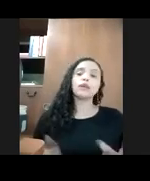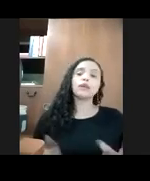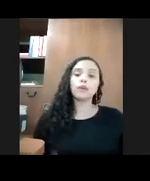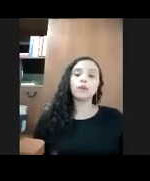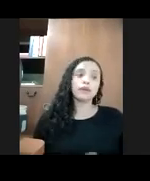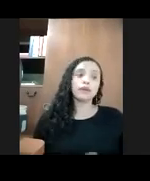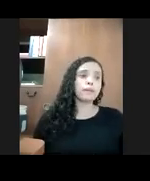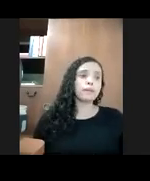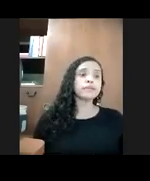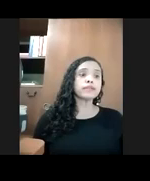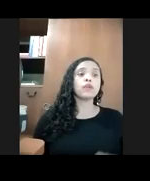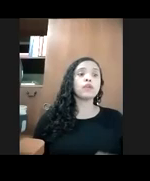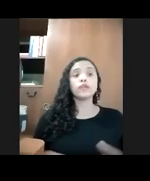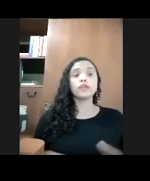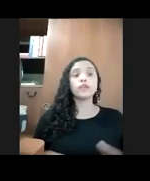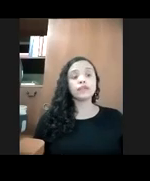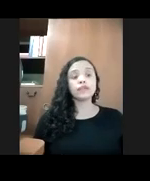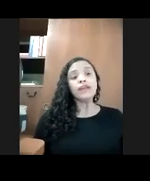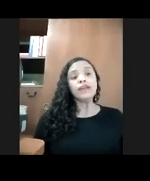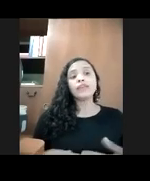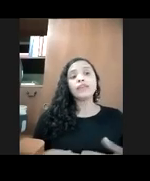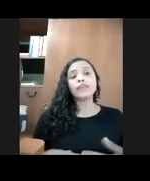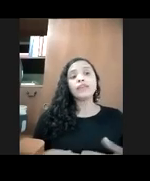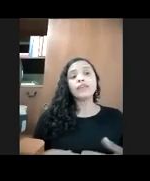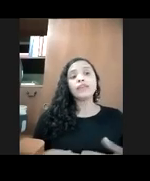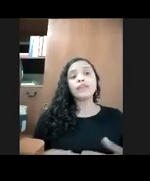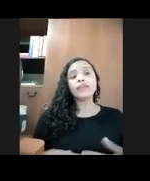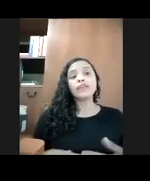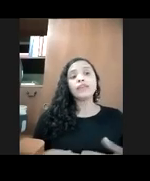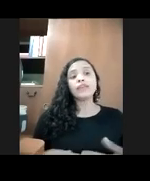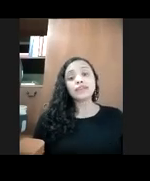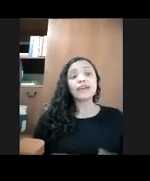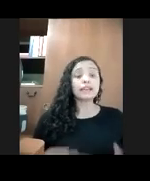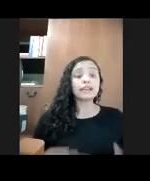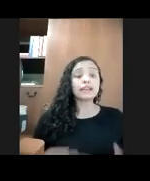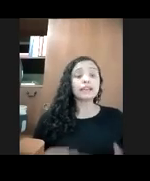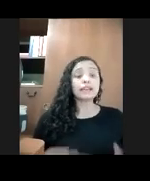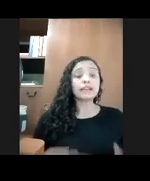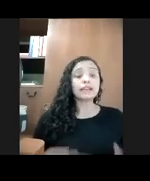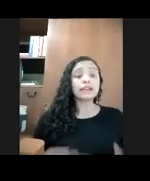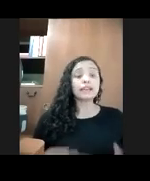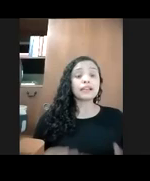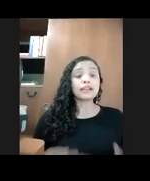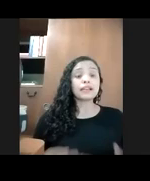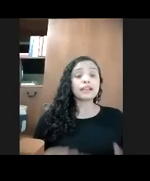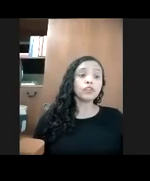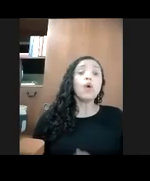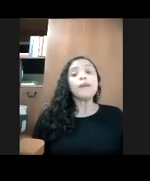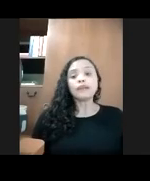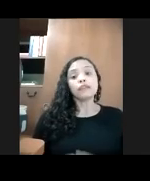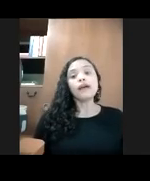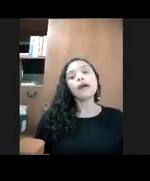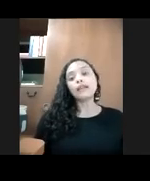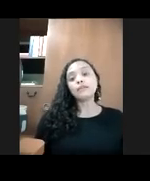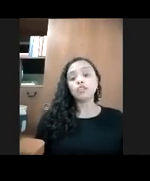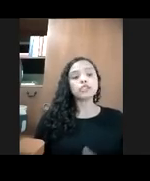las morbilidades que padecen, con las condiciones de discapacidad, del acceso a medicamentos, un apartado destinado a